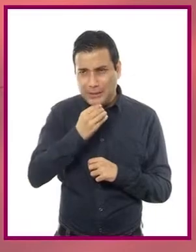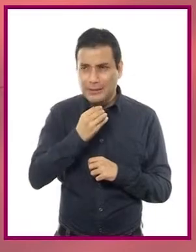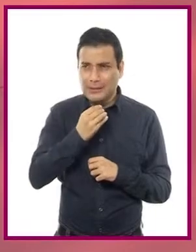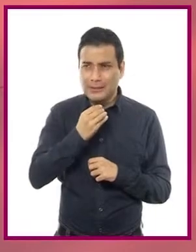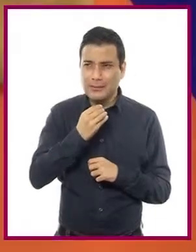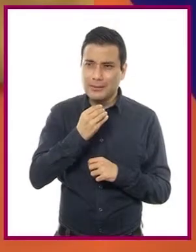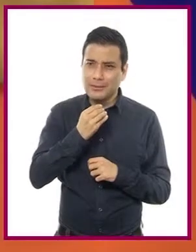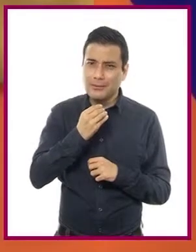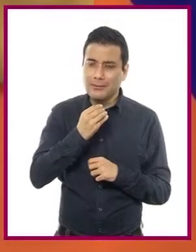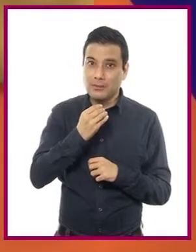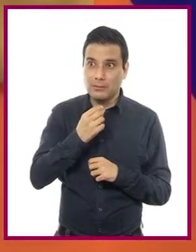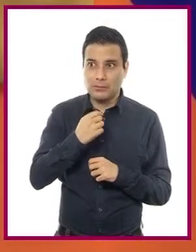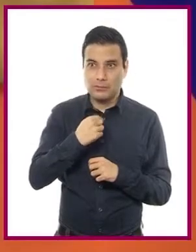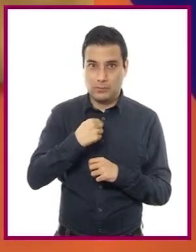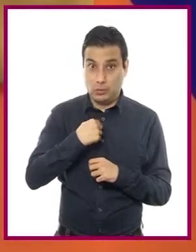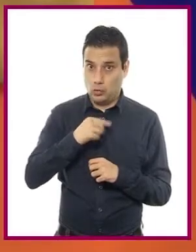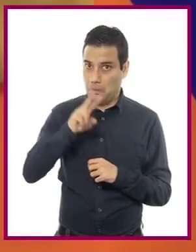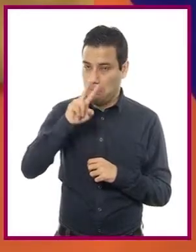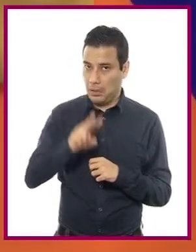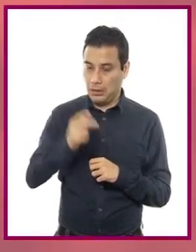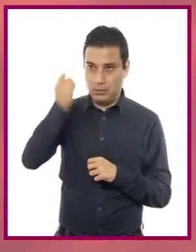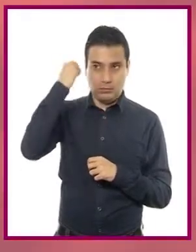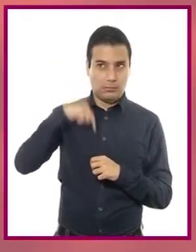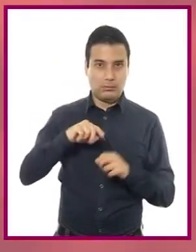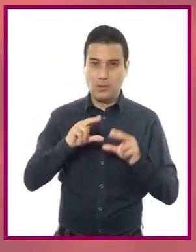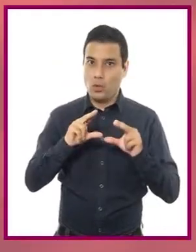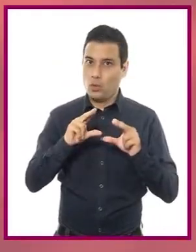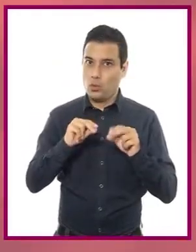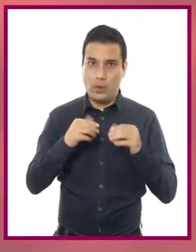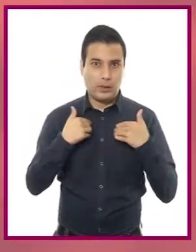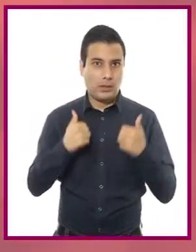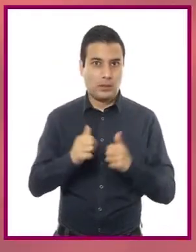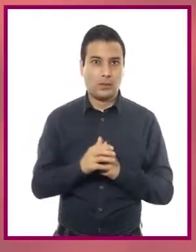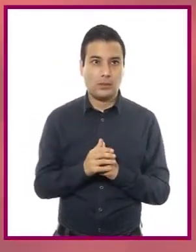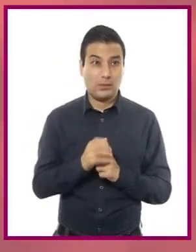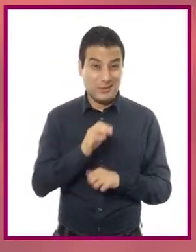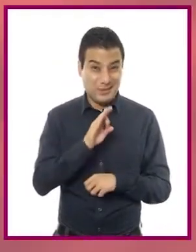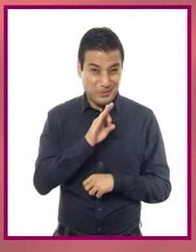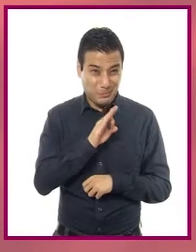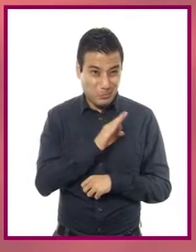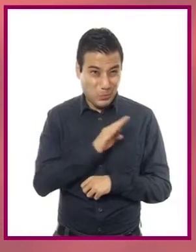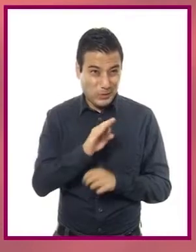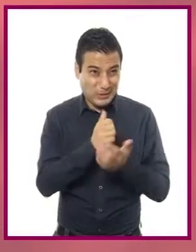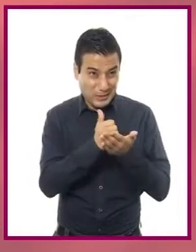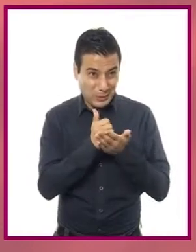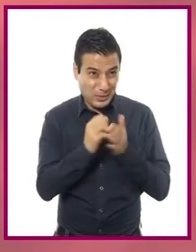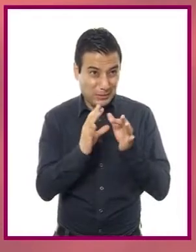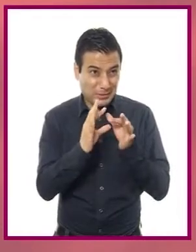pena, bueno, aceptar la verdad. ¿Puede ayudarme a descifrar el poema, maestro?